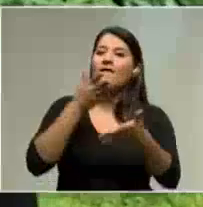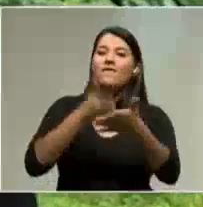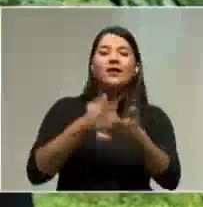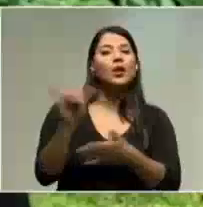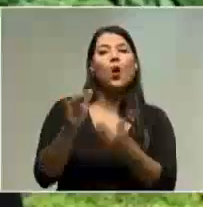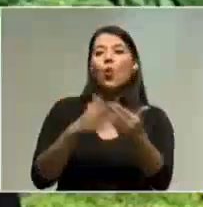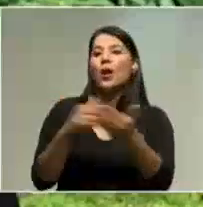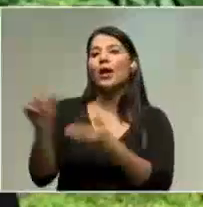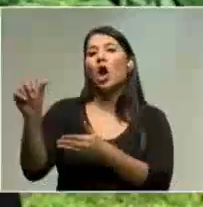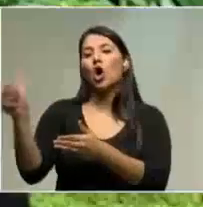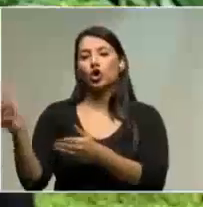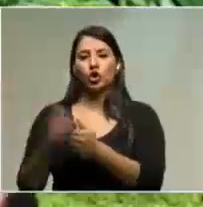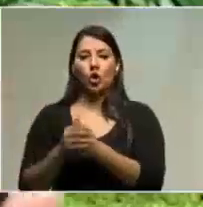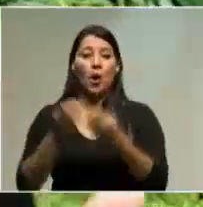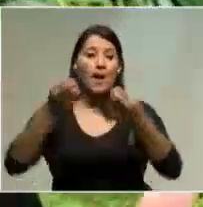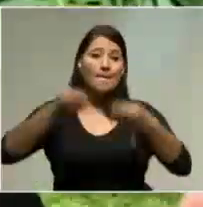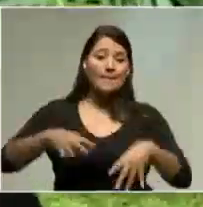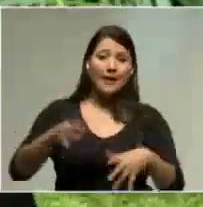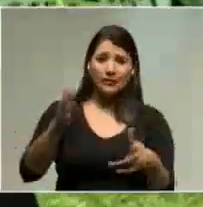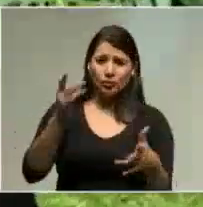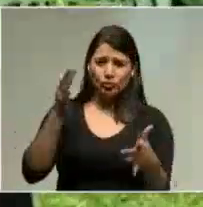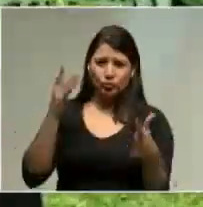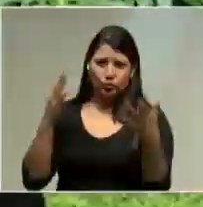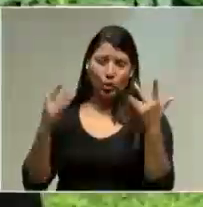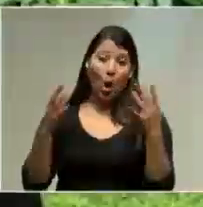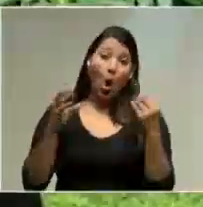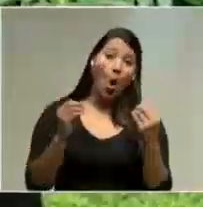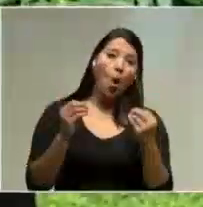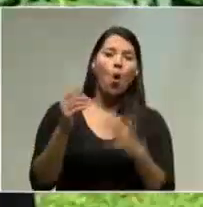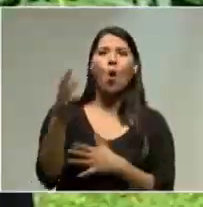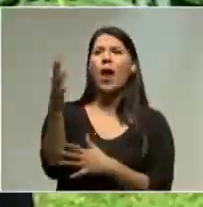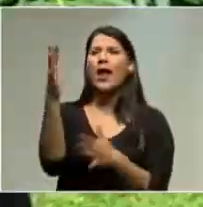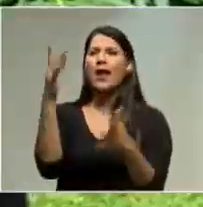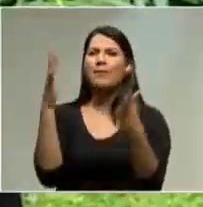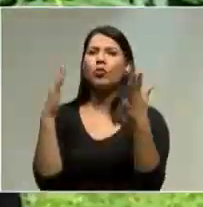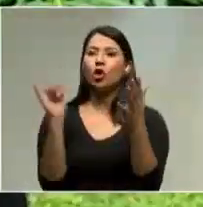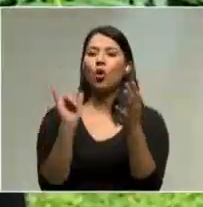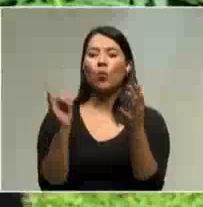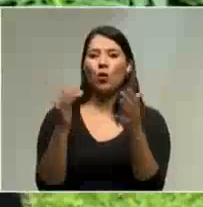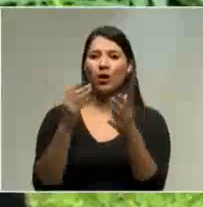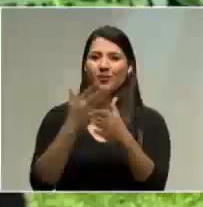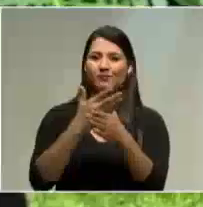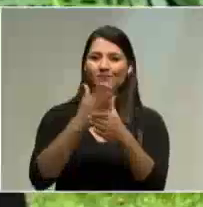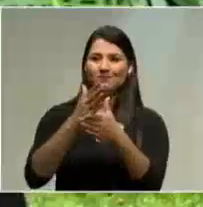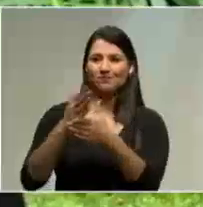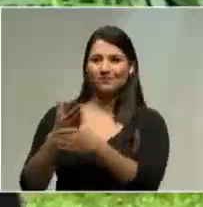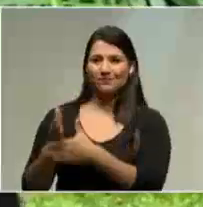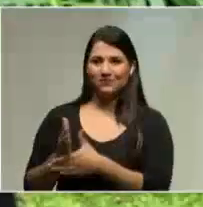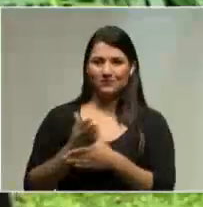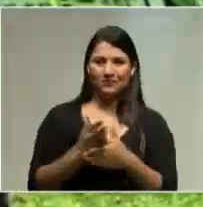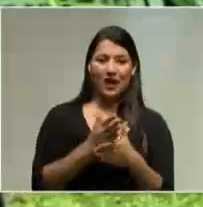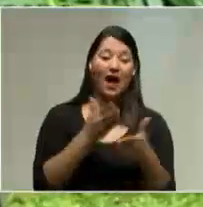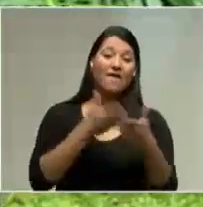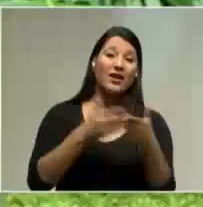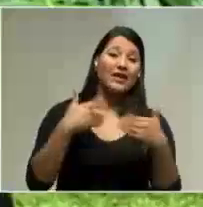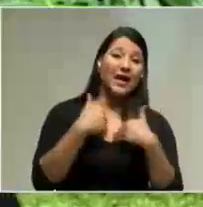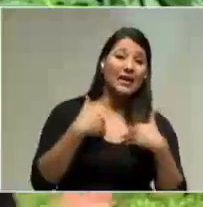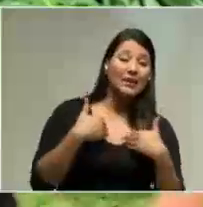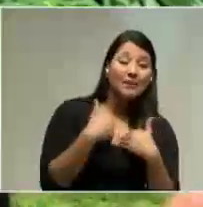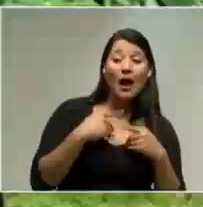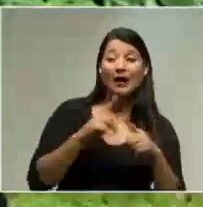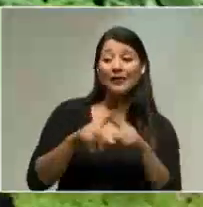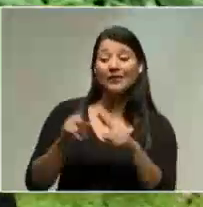de cobertura forestal o fragmentación del bosque que tiene serias repercusiones sobre la vida silvestre y la fauna y